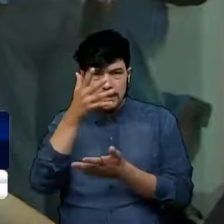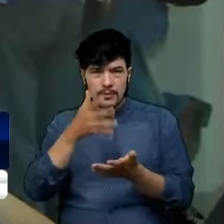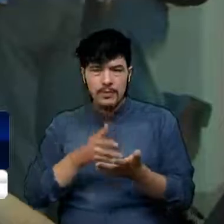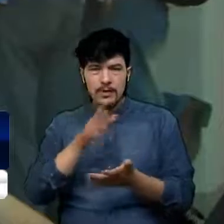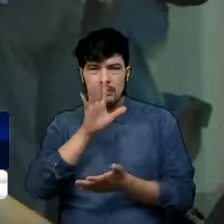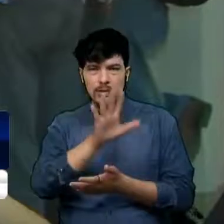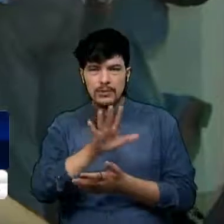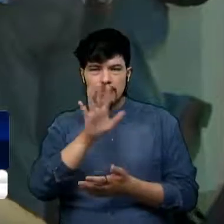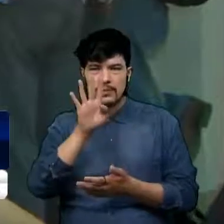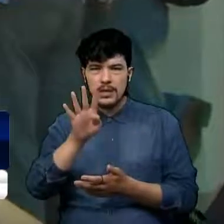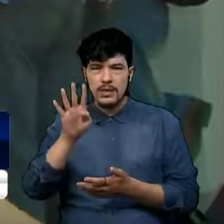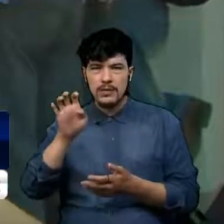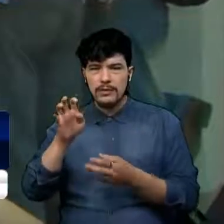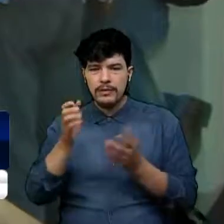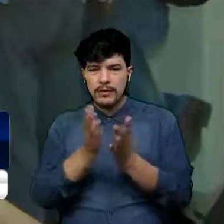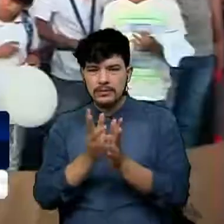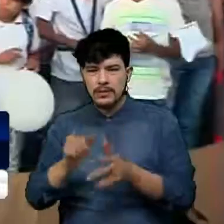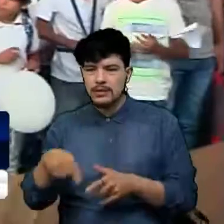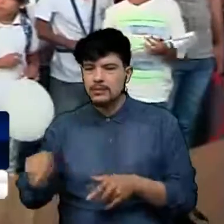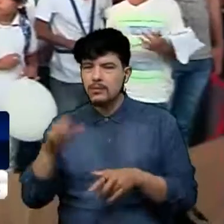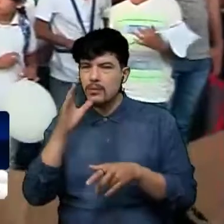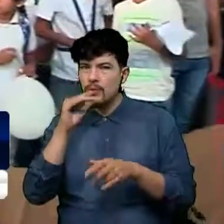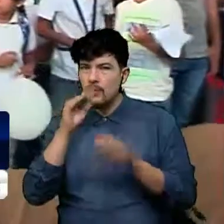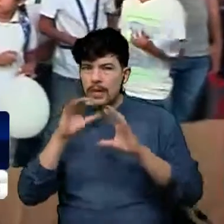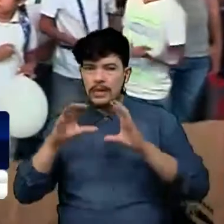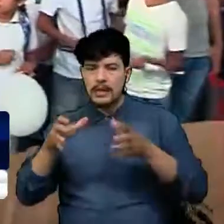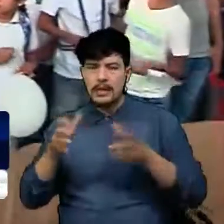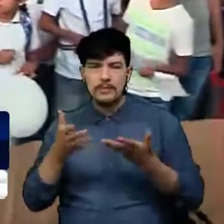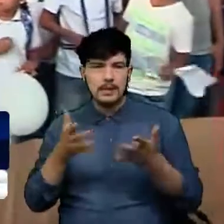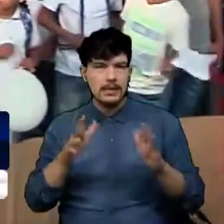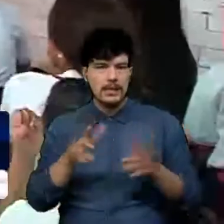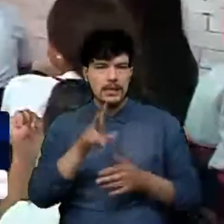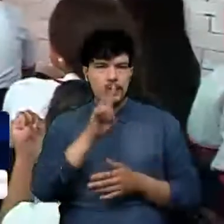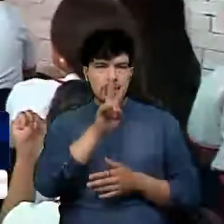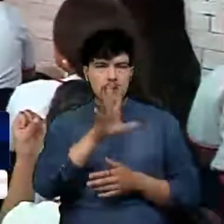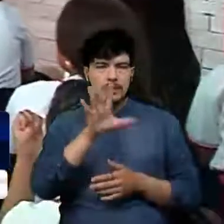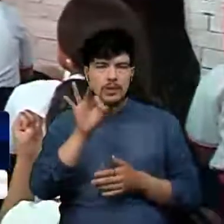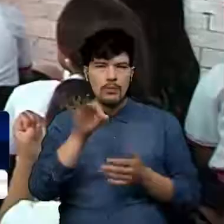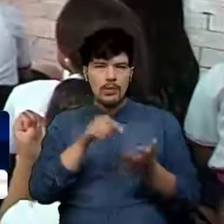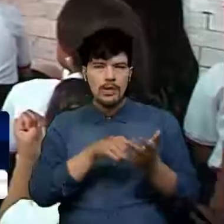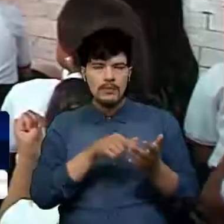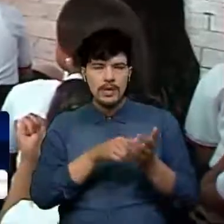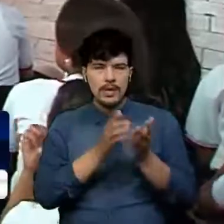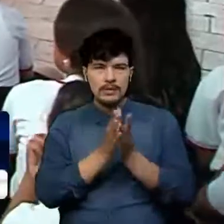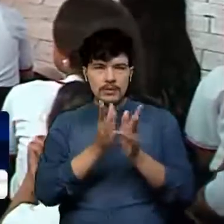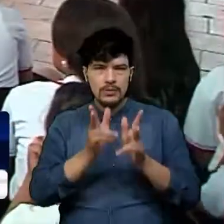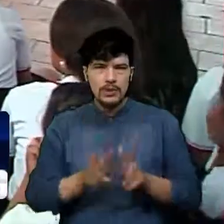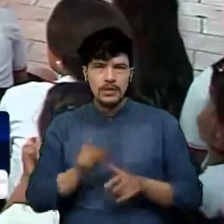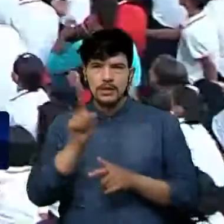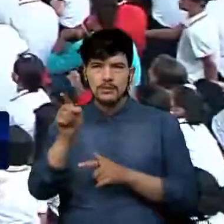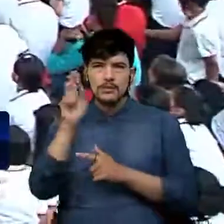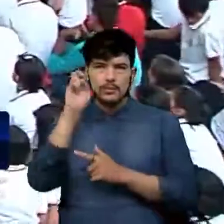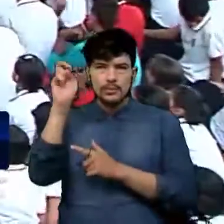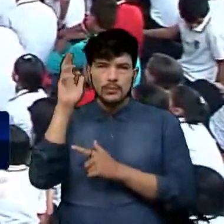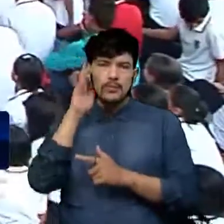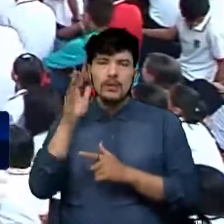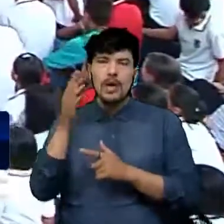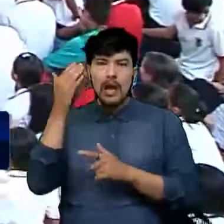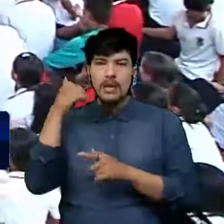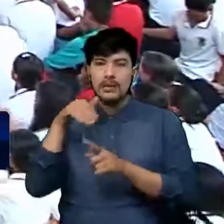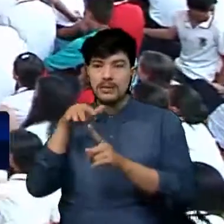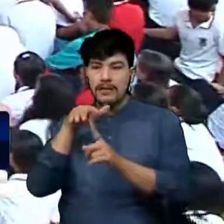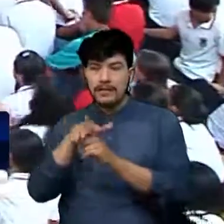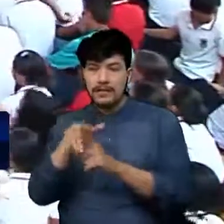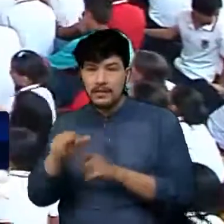5.449 estudiantes en estos momentos sin clase. Serían más de 250.000 estudiantes en norte de Santander que se verían